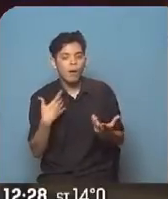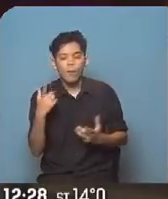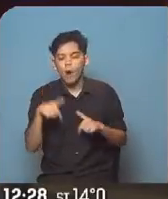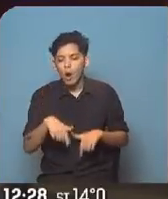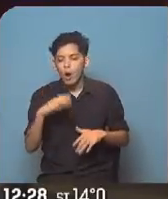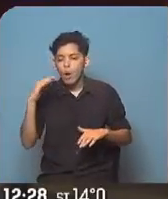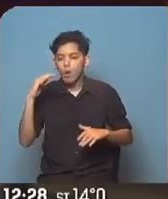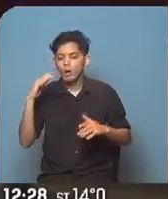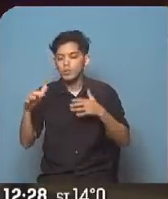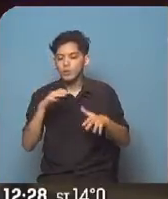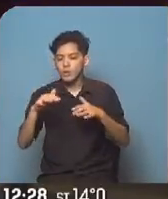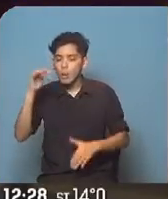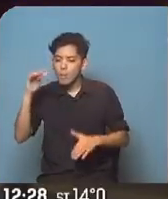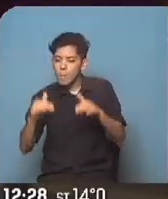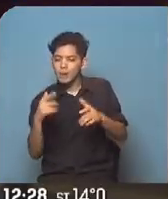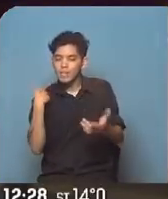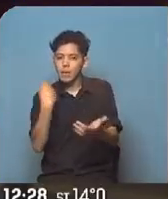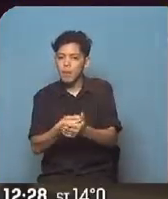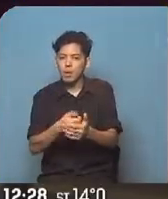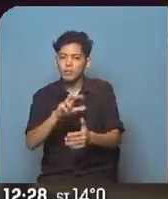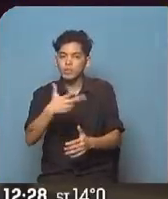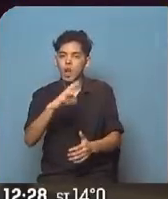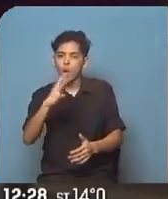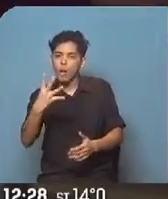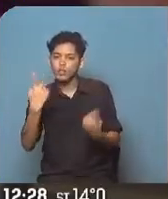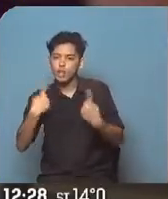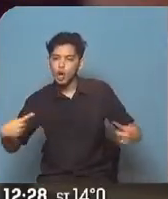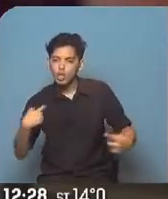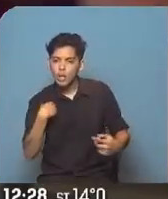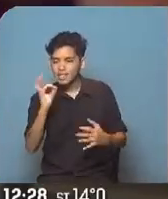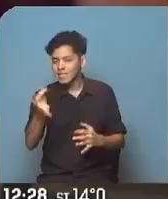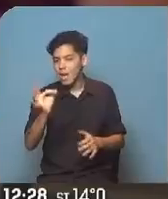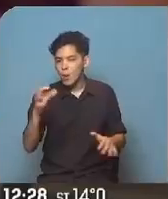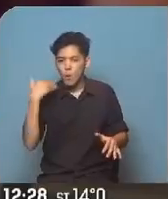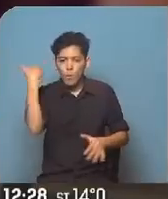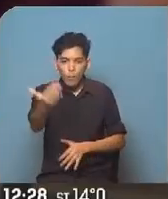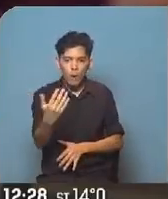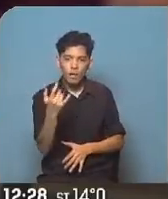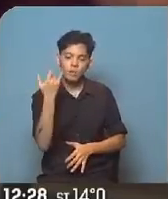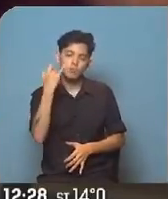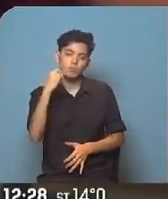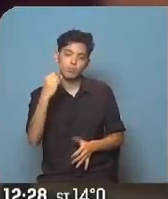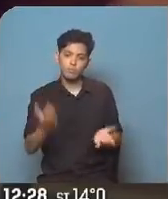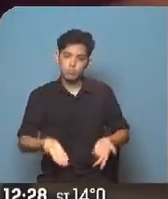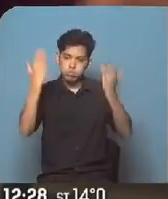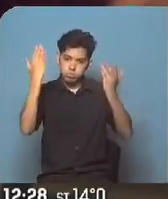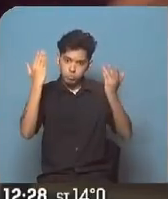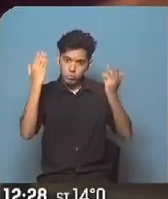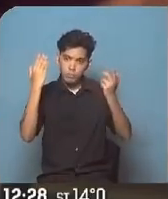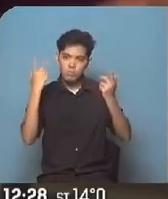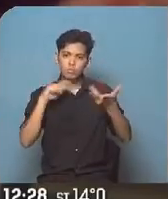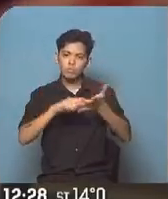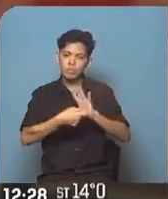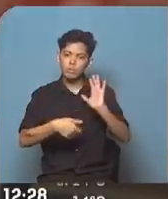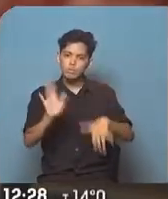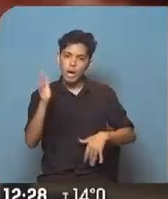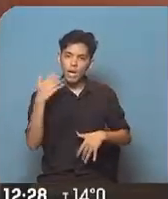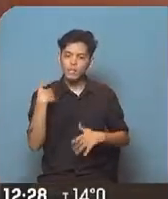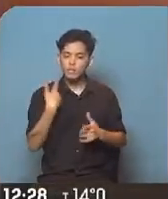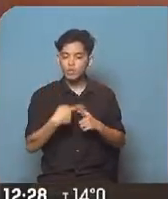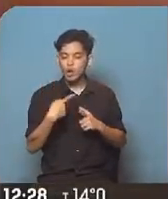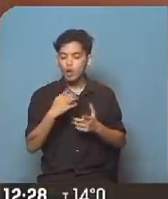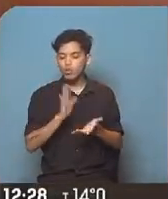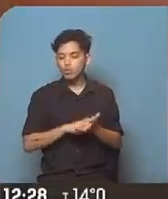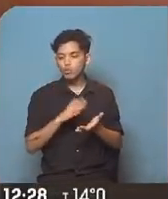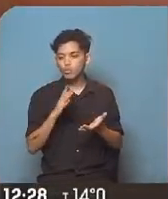En un evento por balanza de pagos hay 3 o 4 cosas que sabemos que van a pasar. Las tasas van a subir, va a haber presión sobre el tipo de cambio al alza y va a haber